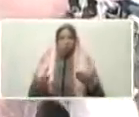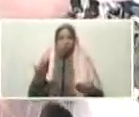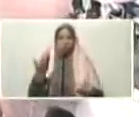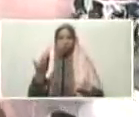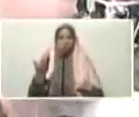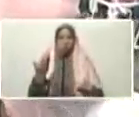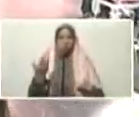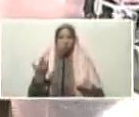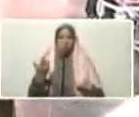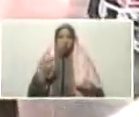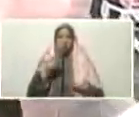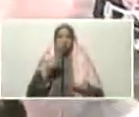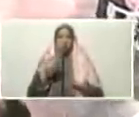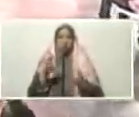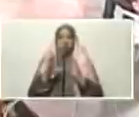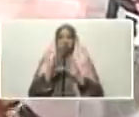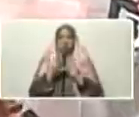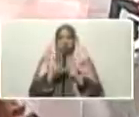vestido